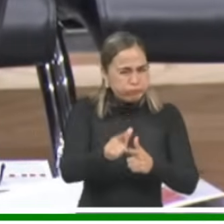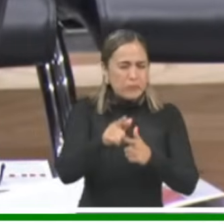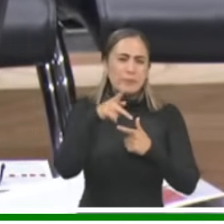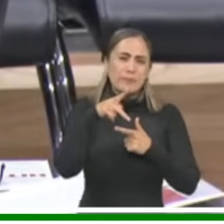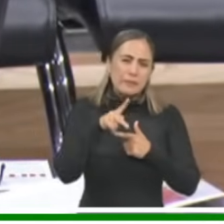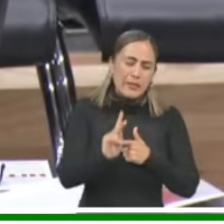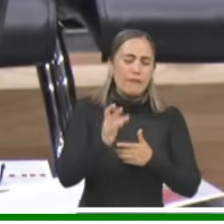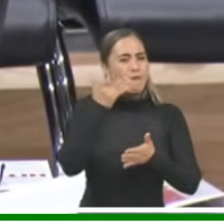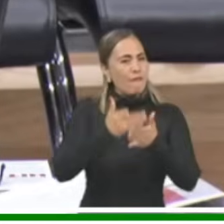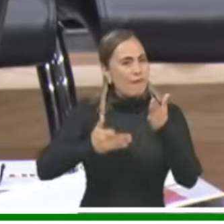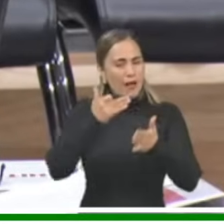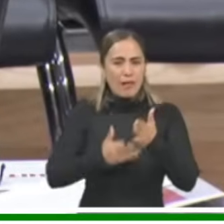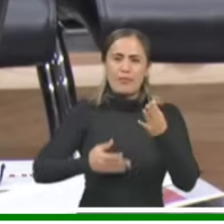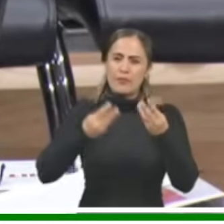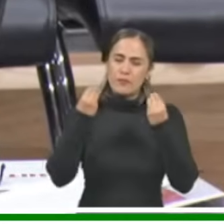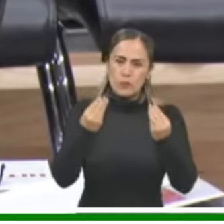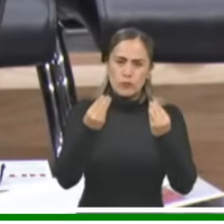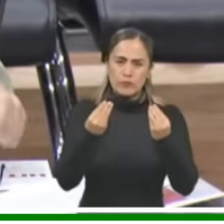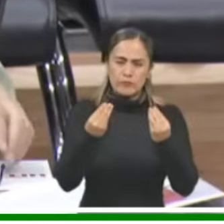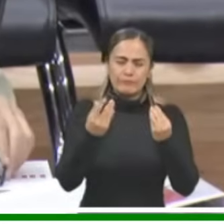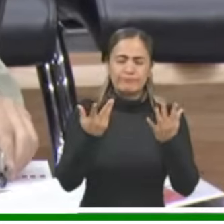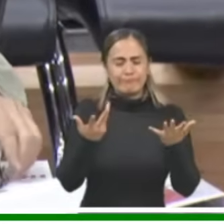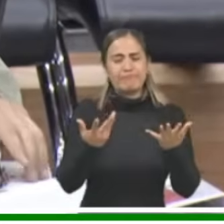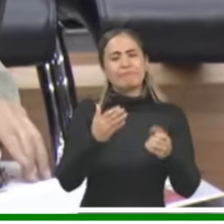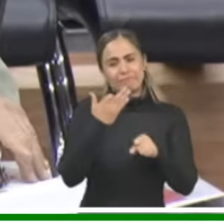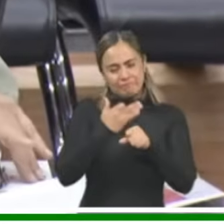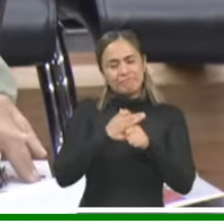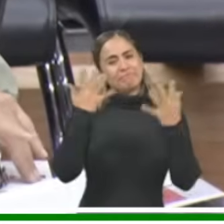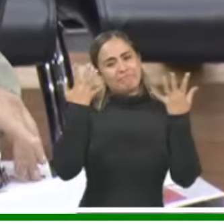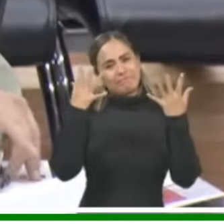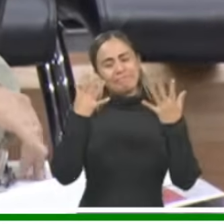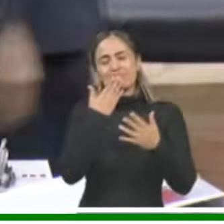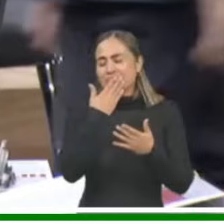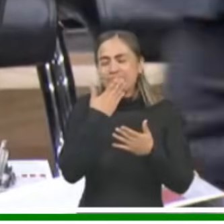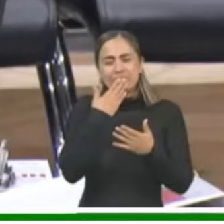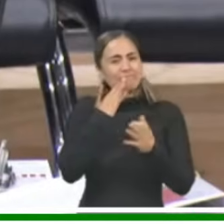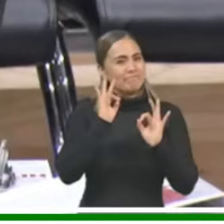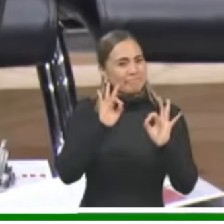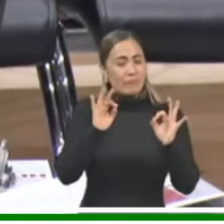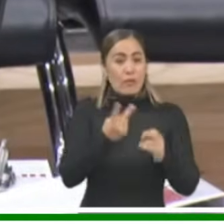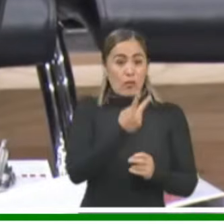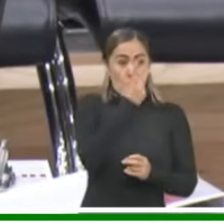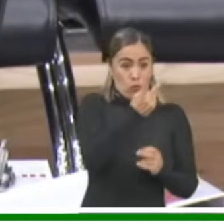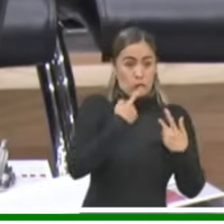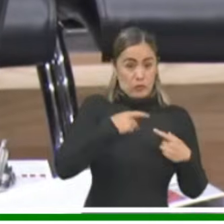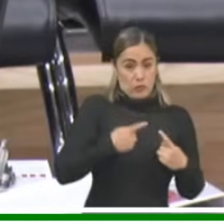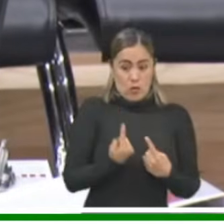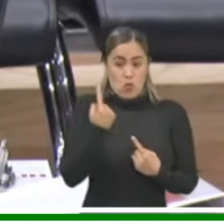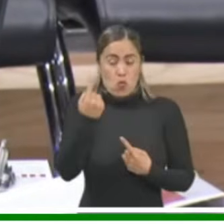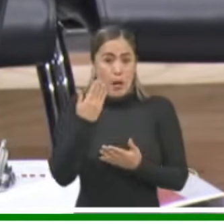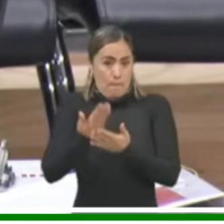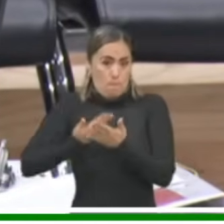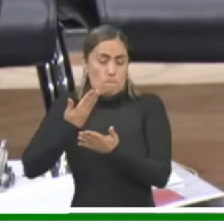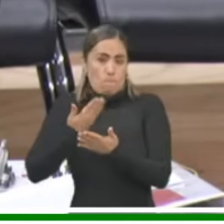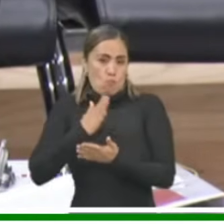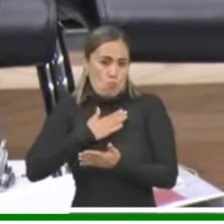mucho lo que falta por hacer, pero es de celebrar. Bueno, primero, que por lo menos una de las dos personas sea mujer, propuesta nuestra, por